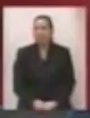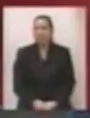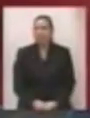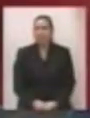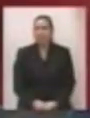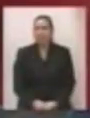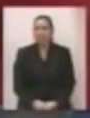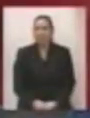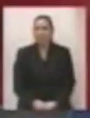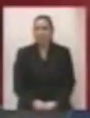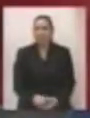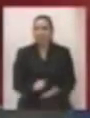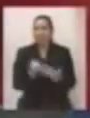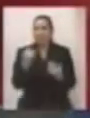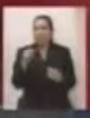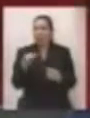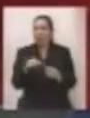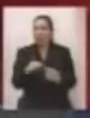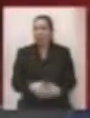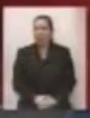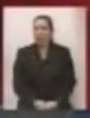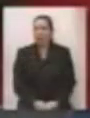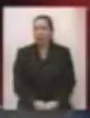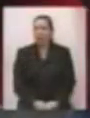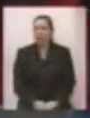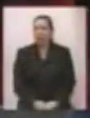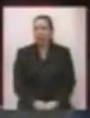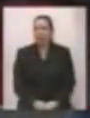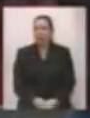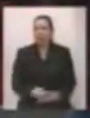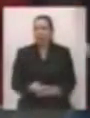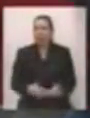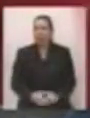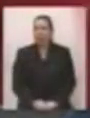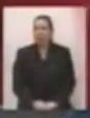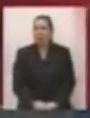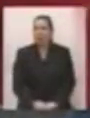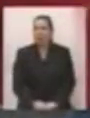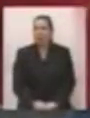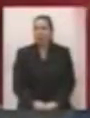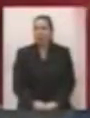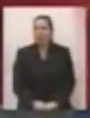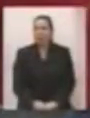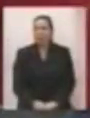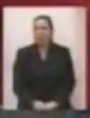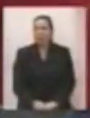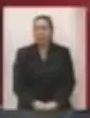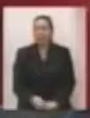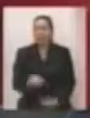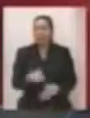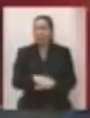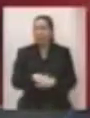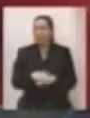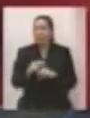siguiente, que este objeto debe integrarse al Plan Nacional de Acción de la Infancia y la Adolescencia, porque este